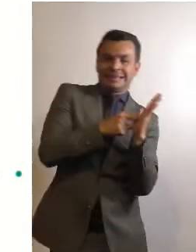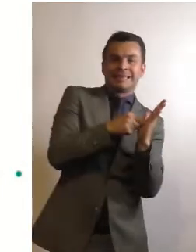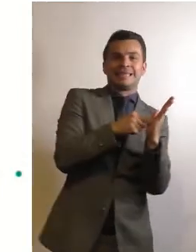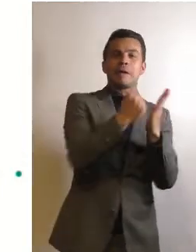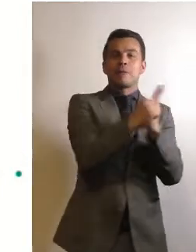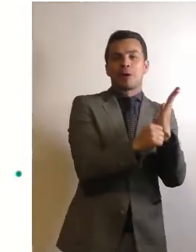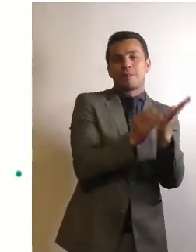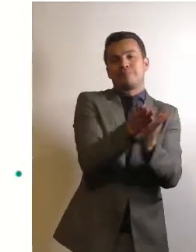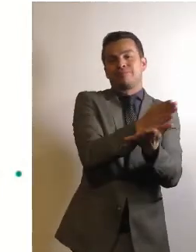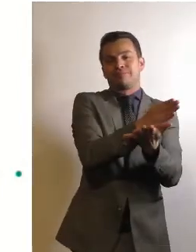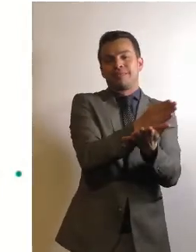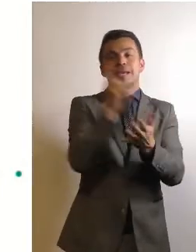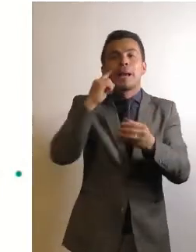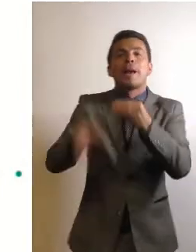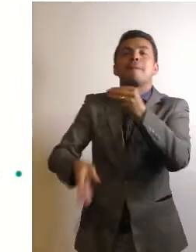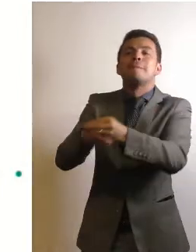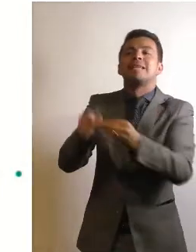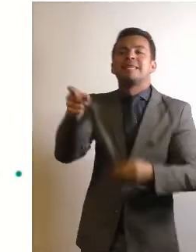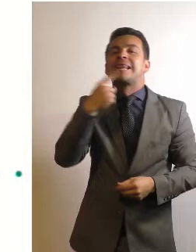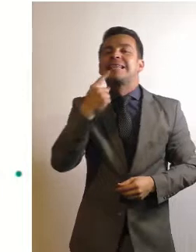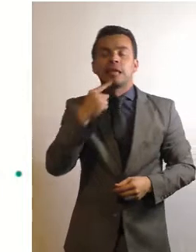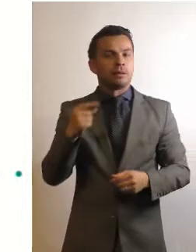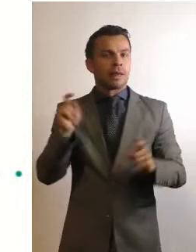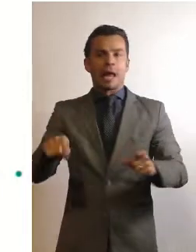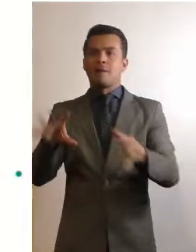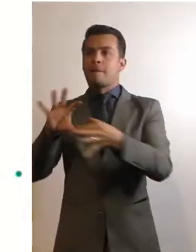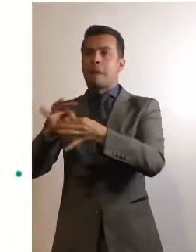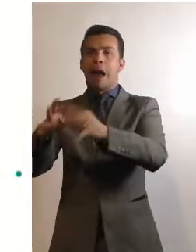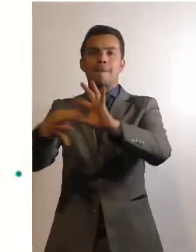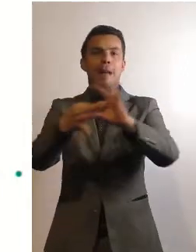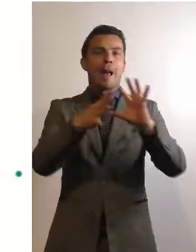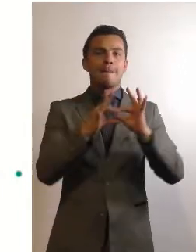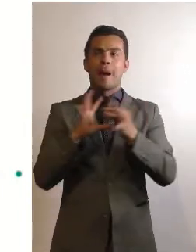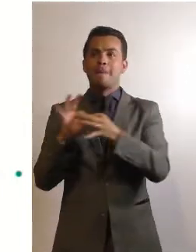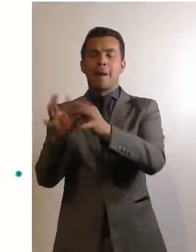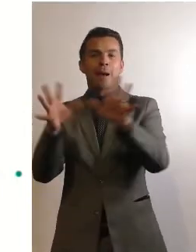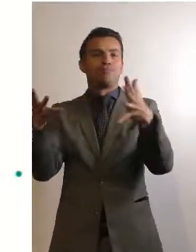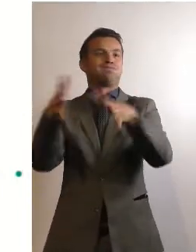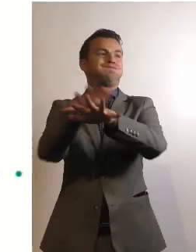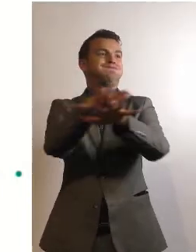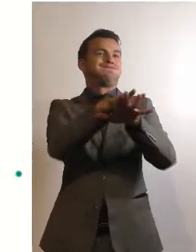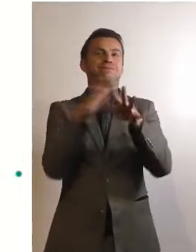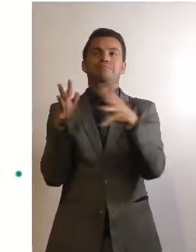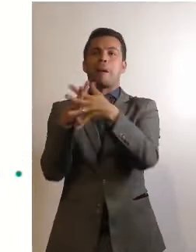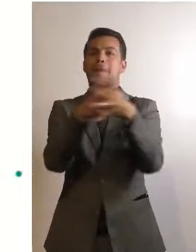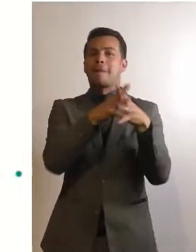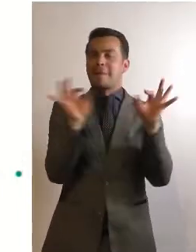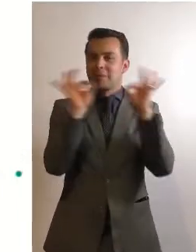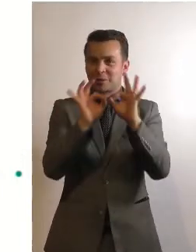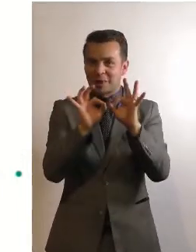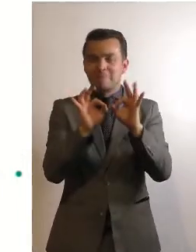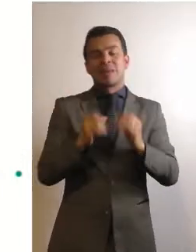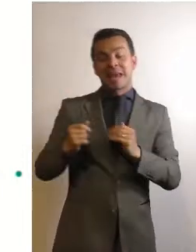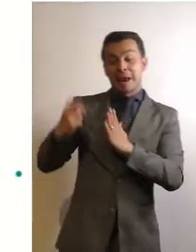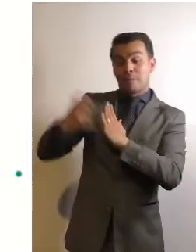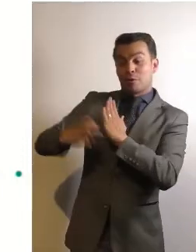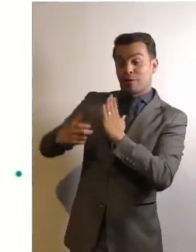se le adicionó interconectivos, interconectados. Entonces la idea es que nuestro portafolio